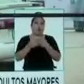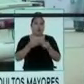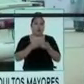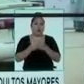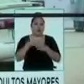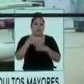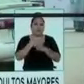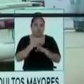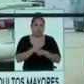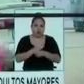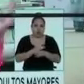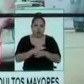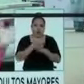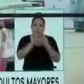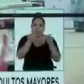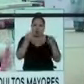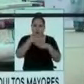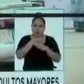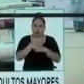tiene